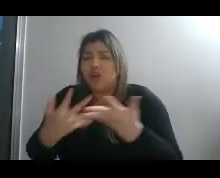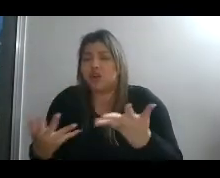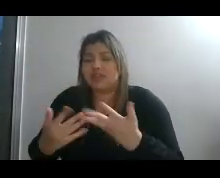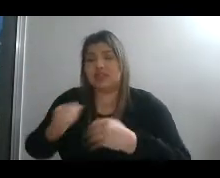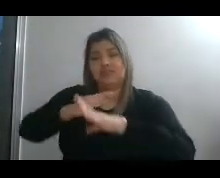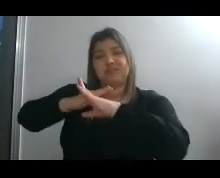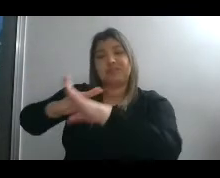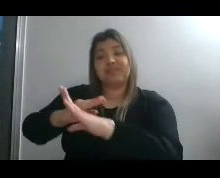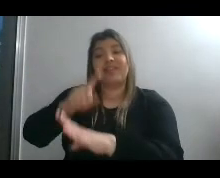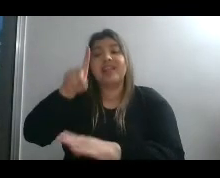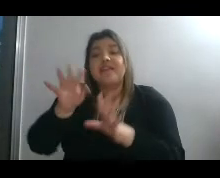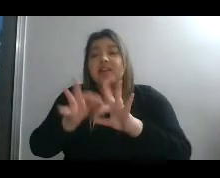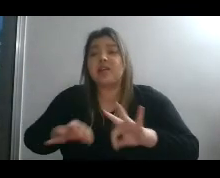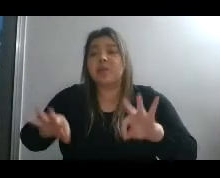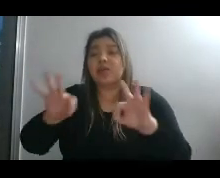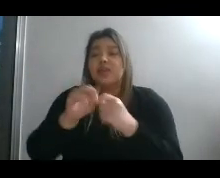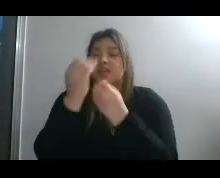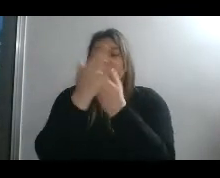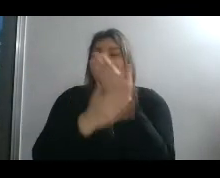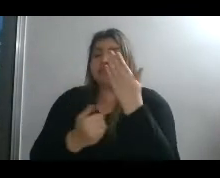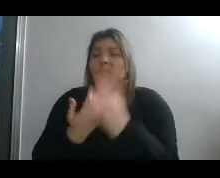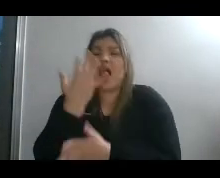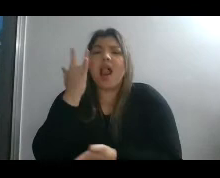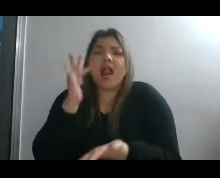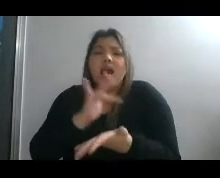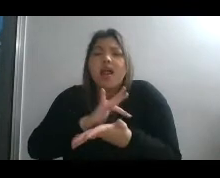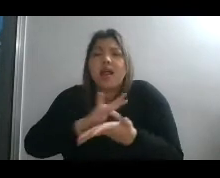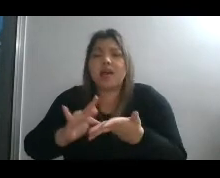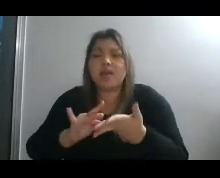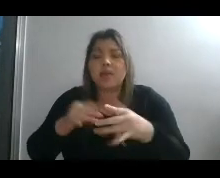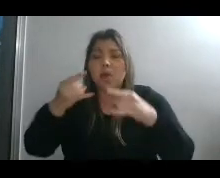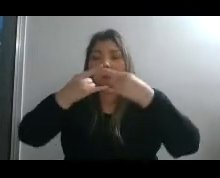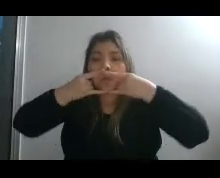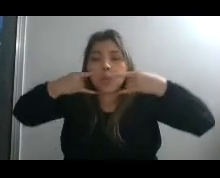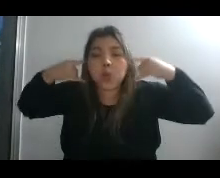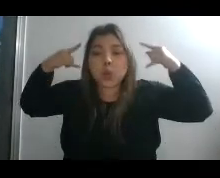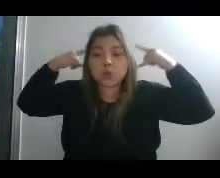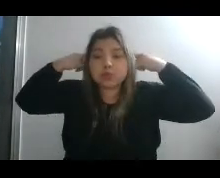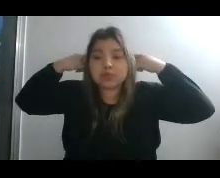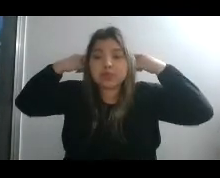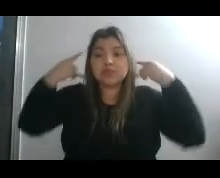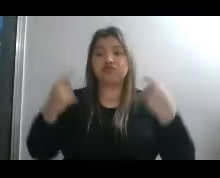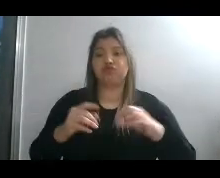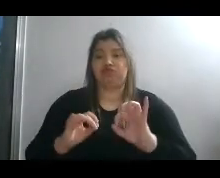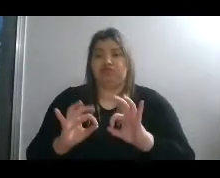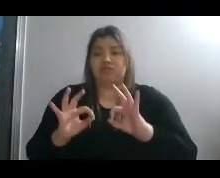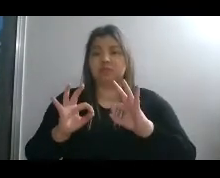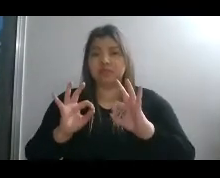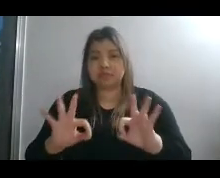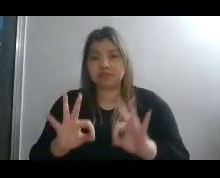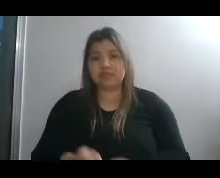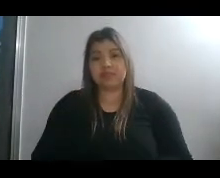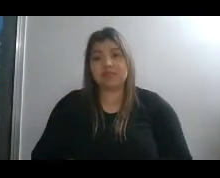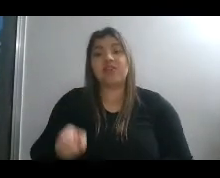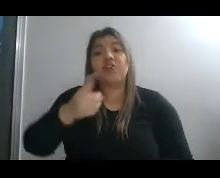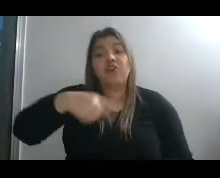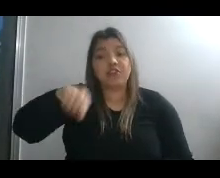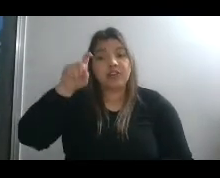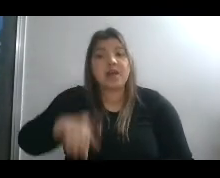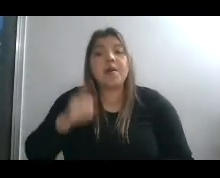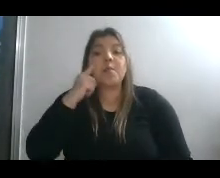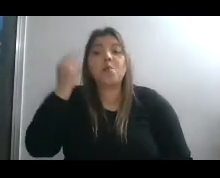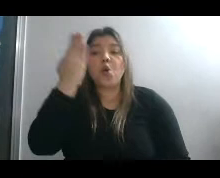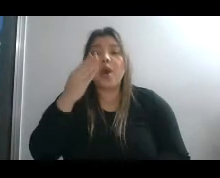limpias. Cuenta con bandas elásticas superiores, deben quedar bien sujetadas, debemos saber hacer las pruebas de inhalación